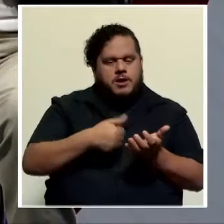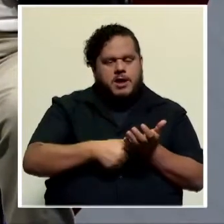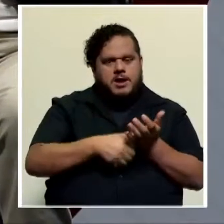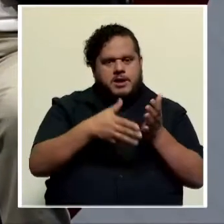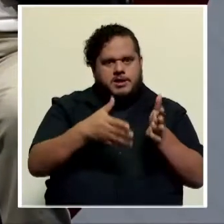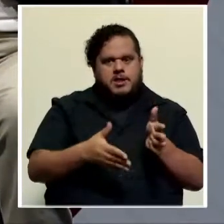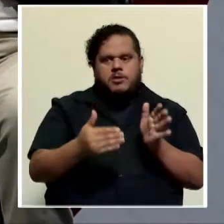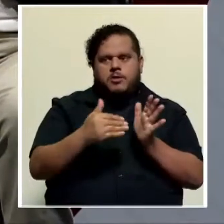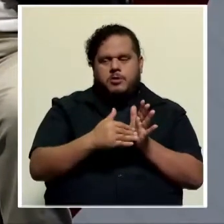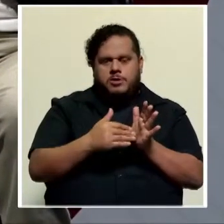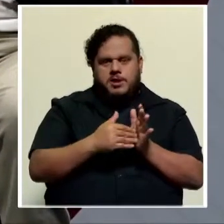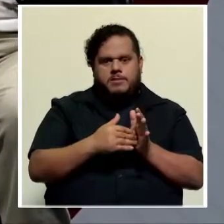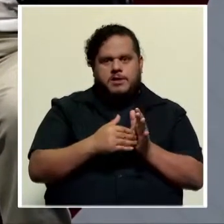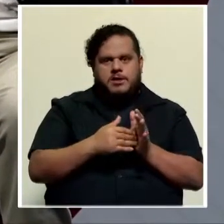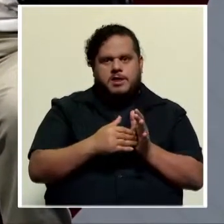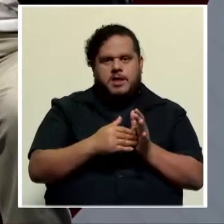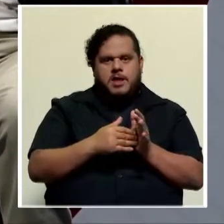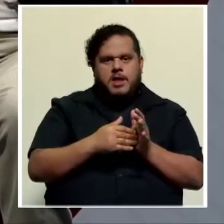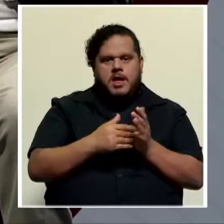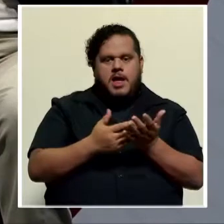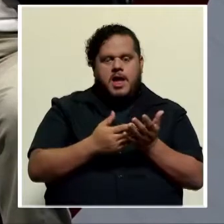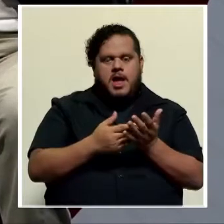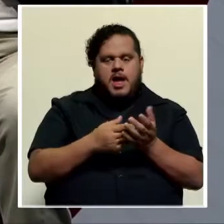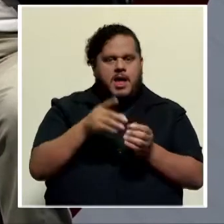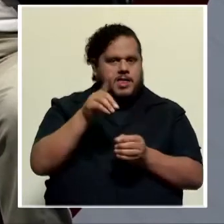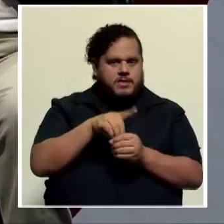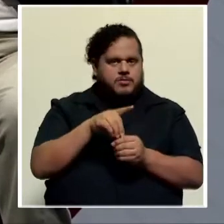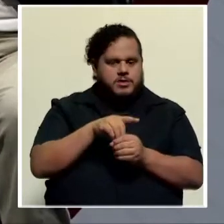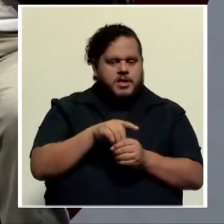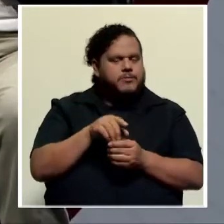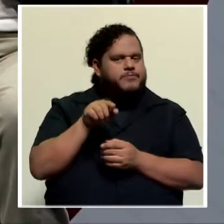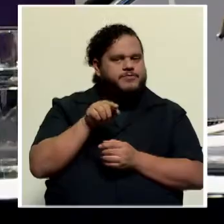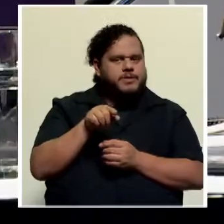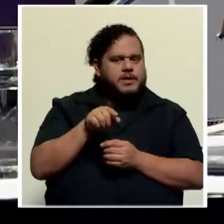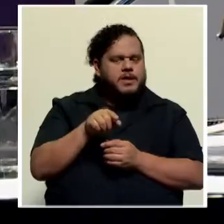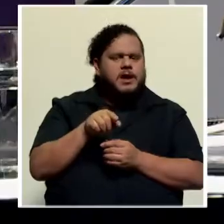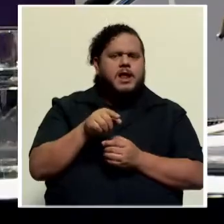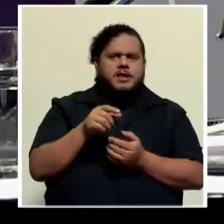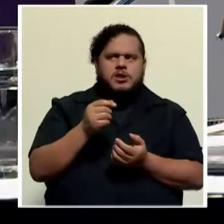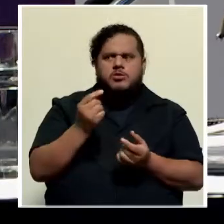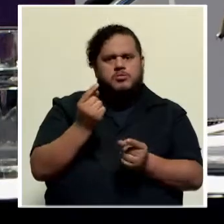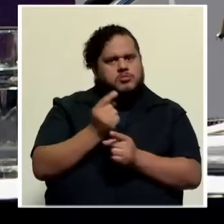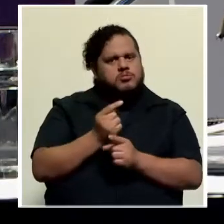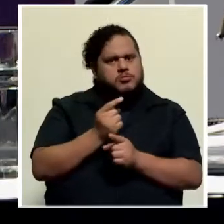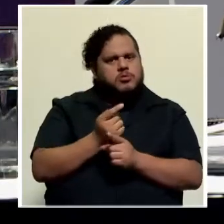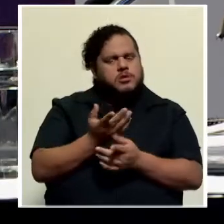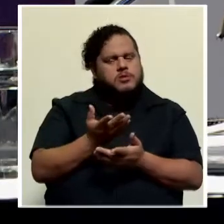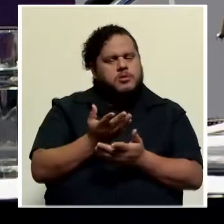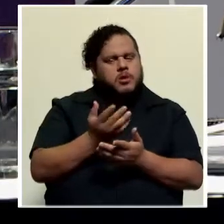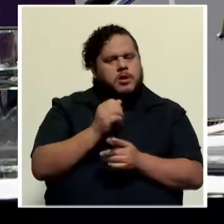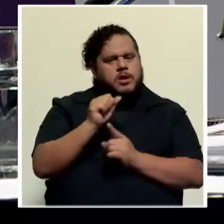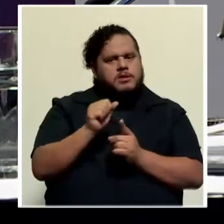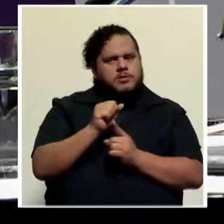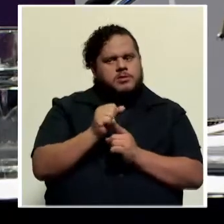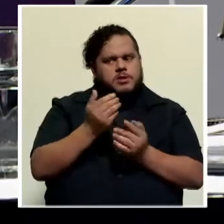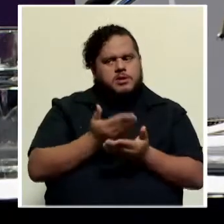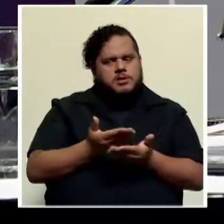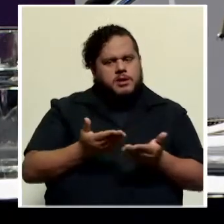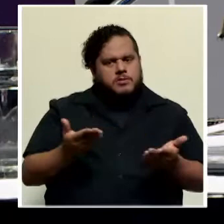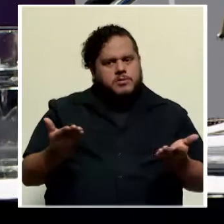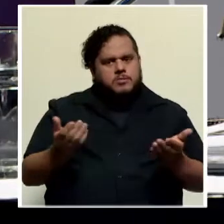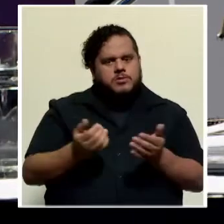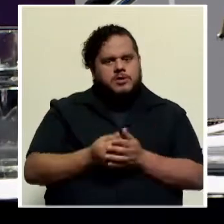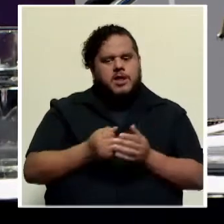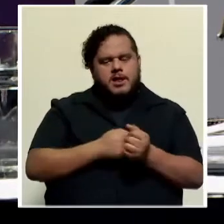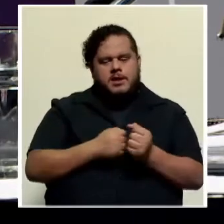candidato nuevamente a la curul ha sido muy efectivo en términos de los recursos en